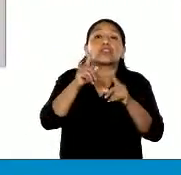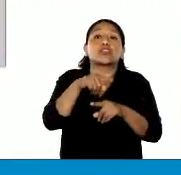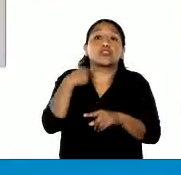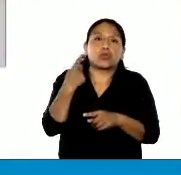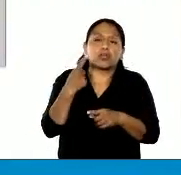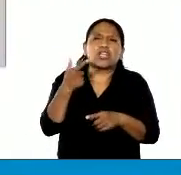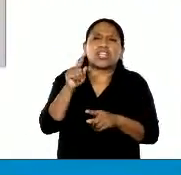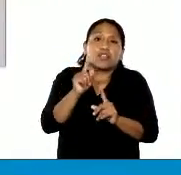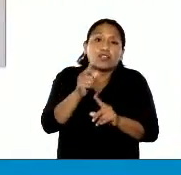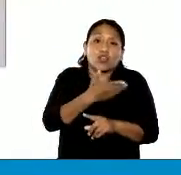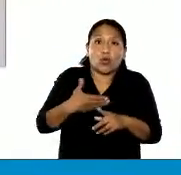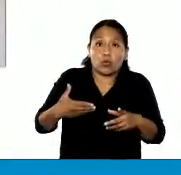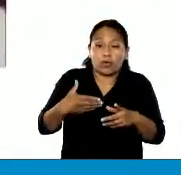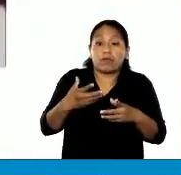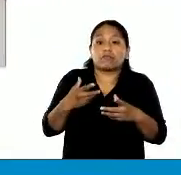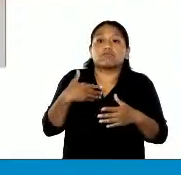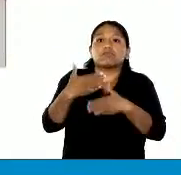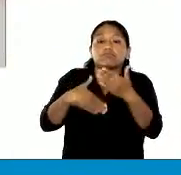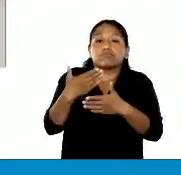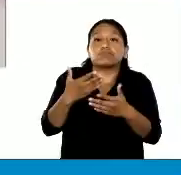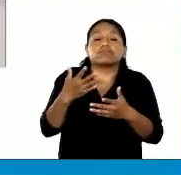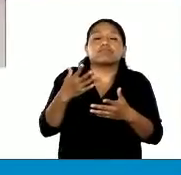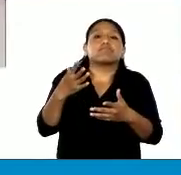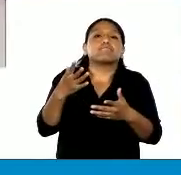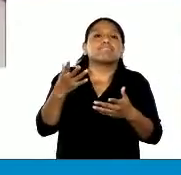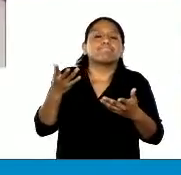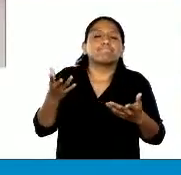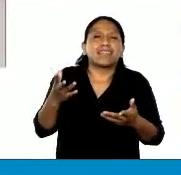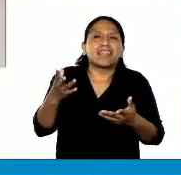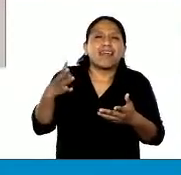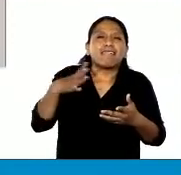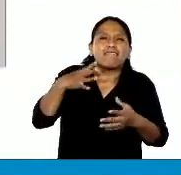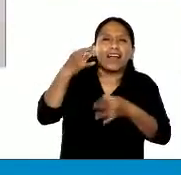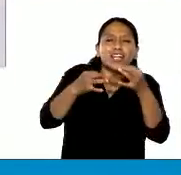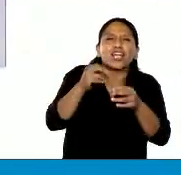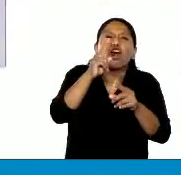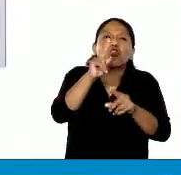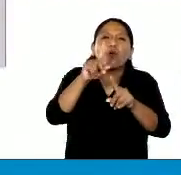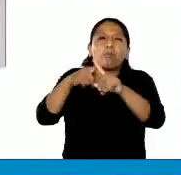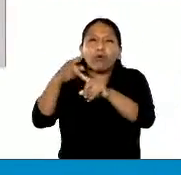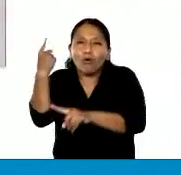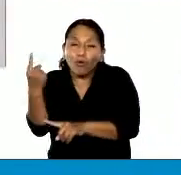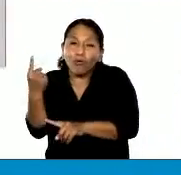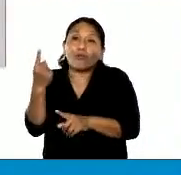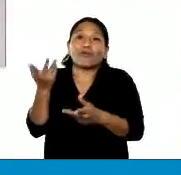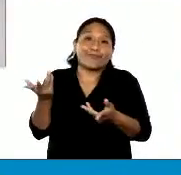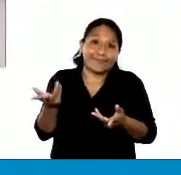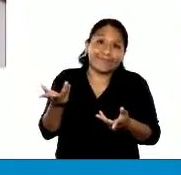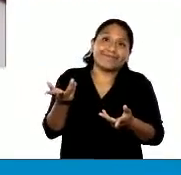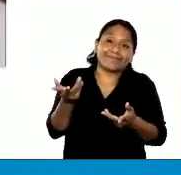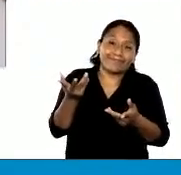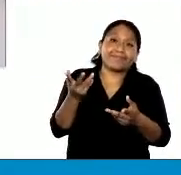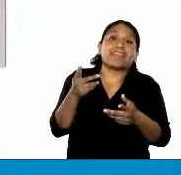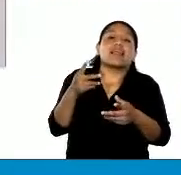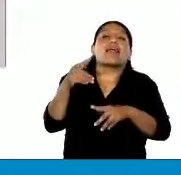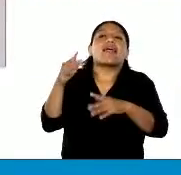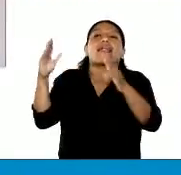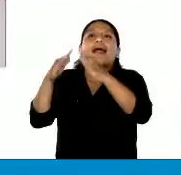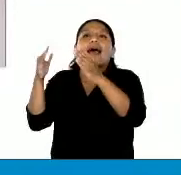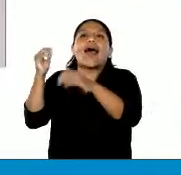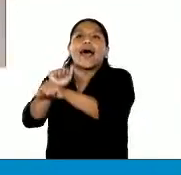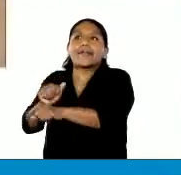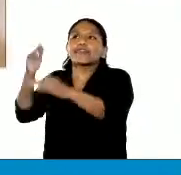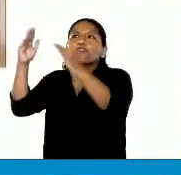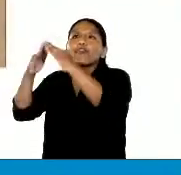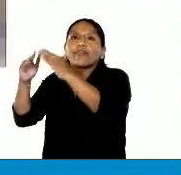su gobierno avanzar en mayor impunidad. Hay que recordar lo que fue el famoso 2x1 a los genocidas condenados, las domiciliarias. Son